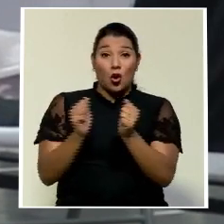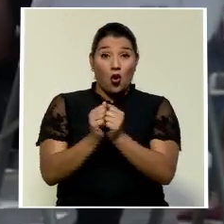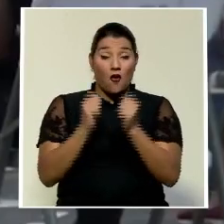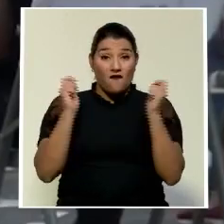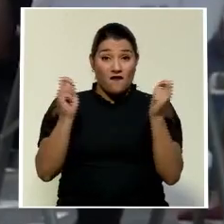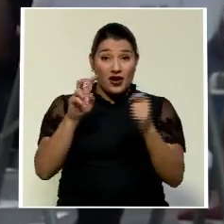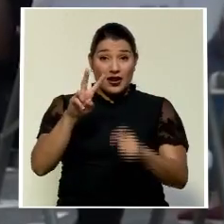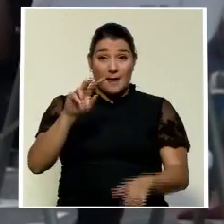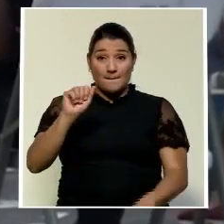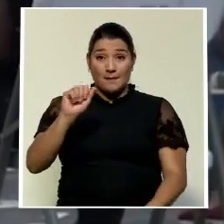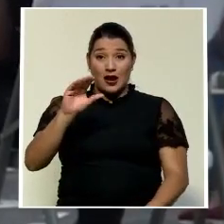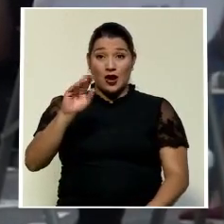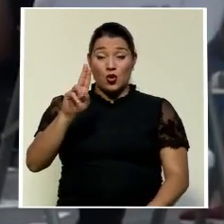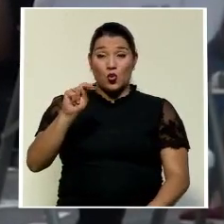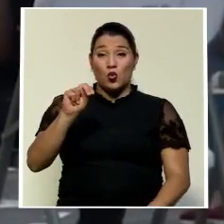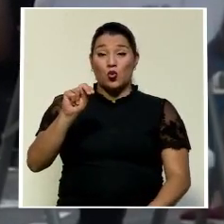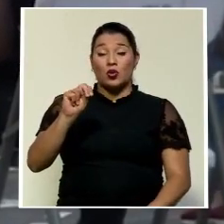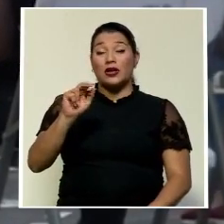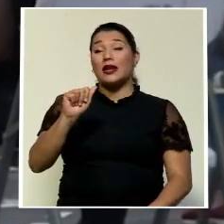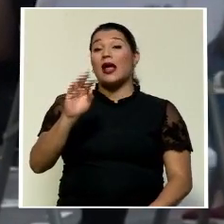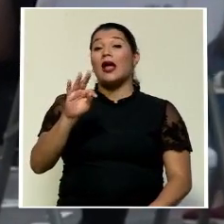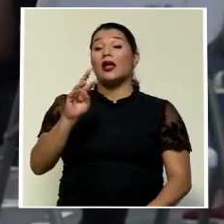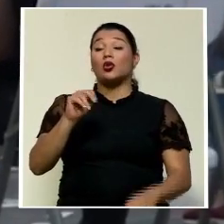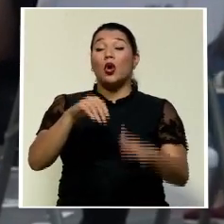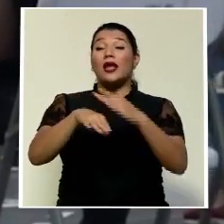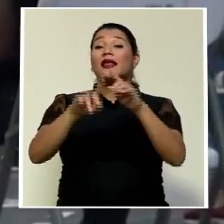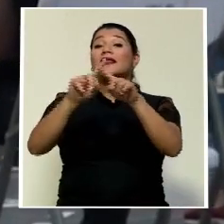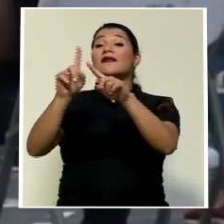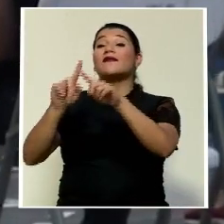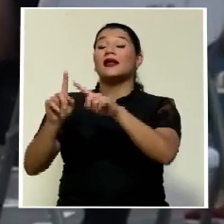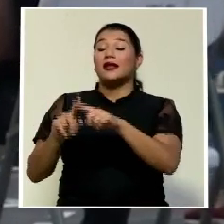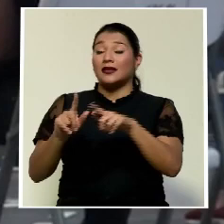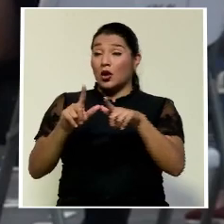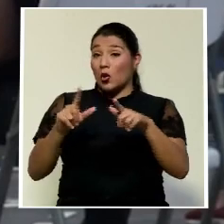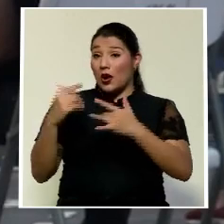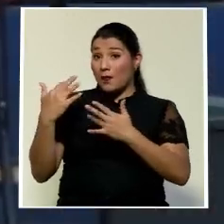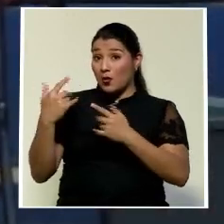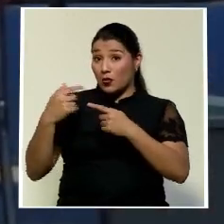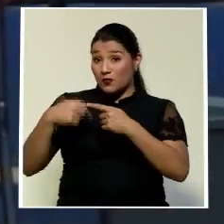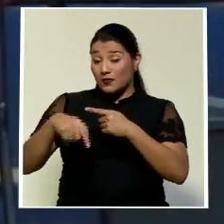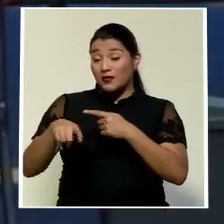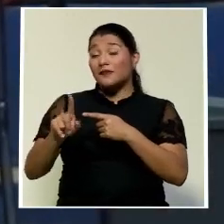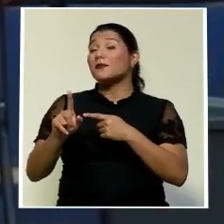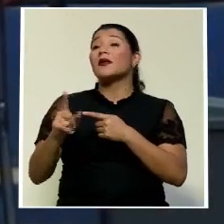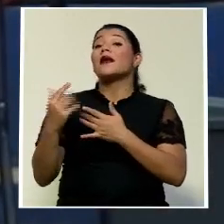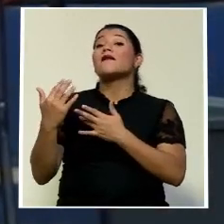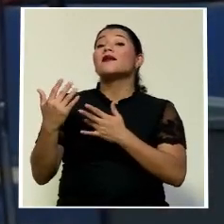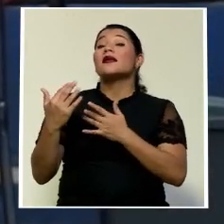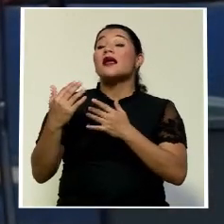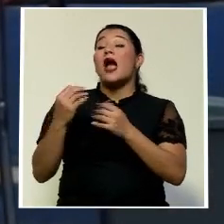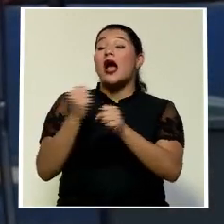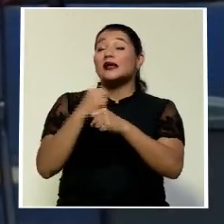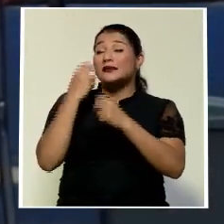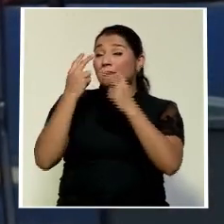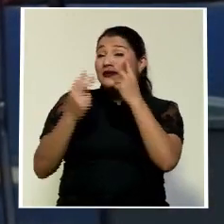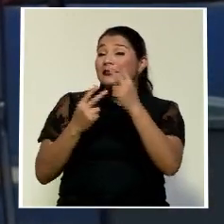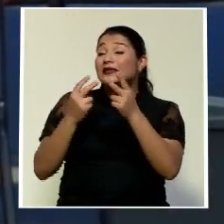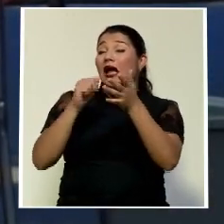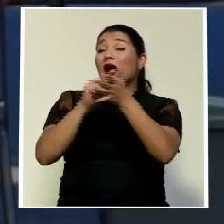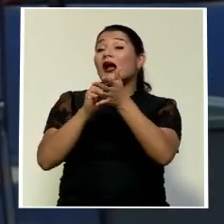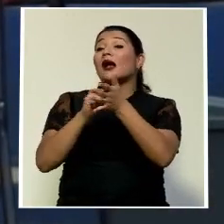en diferentes localidades. Y el fin de semana se esperaría realizar visitas de casa en casa con el